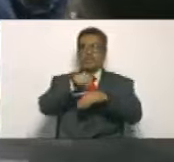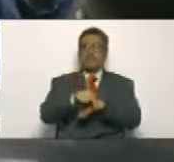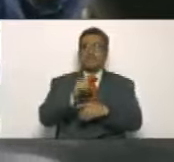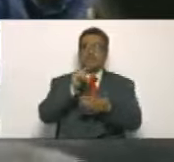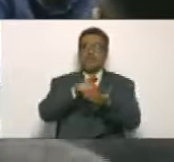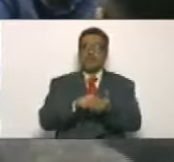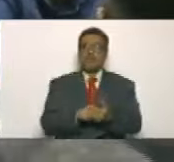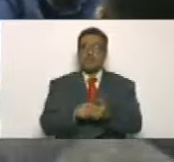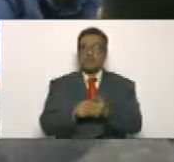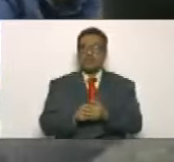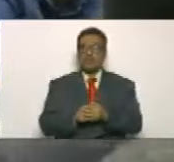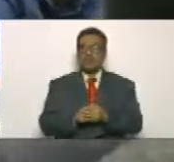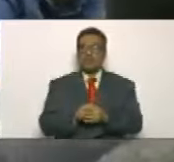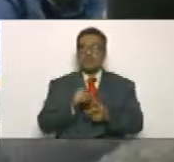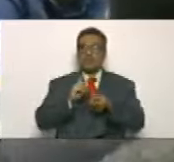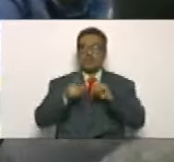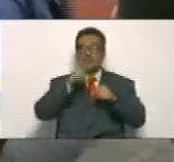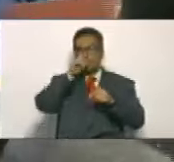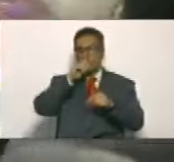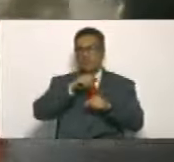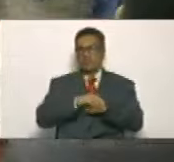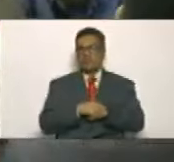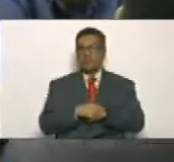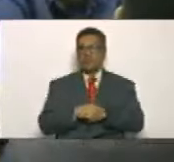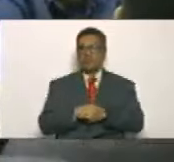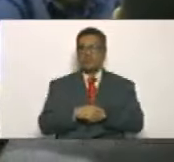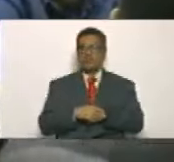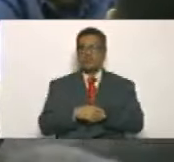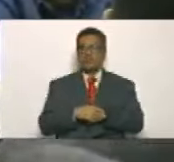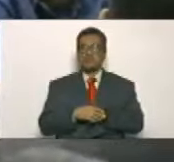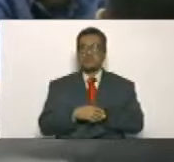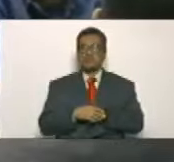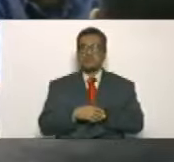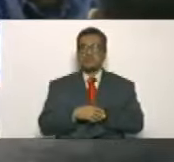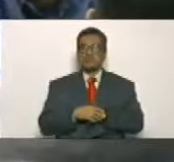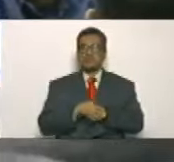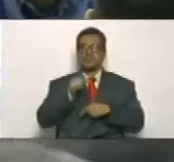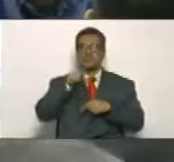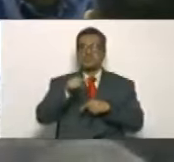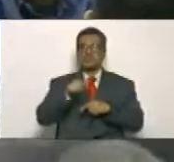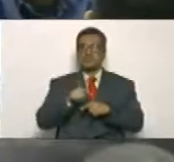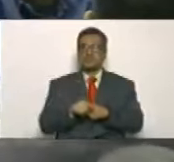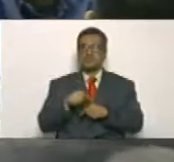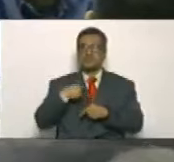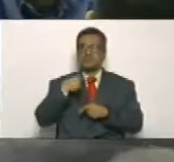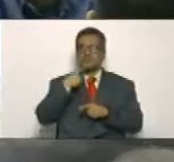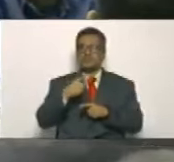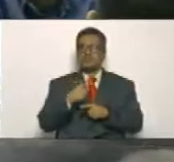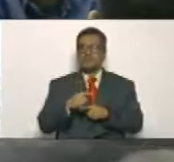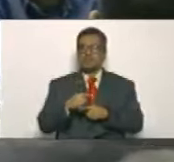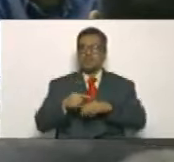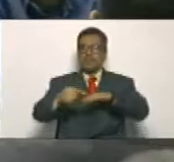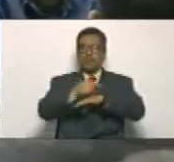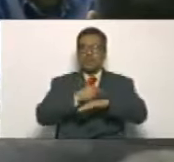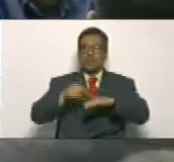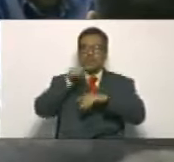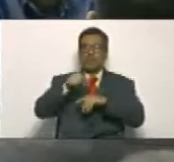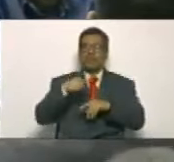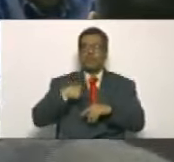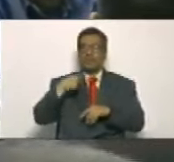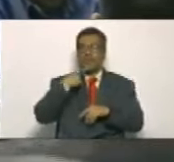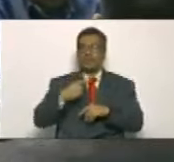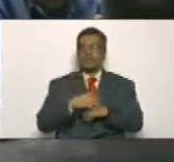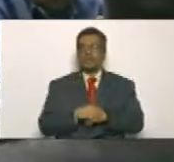a Amazonas hace algunos años, y yo asistí y el gobernador de ese entonces llegó a